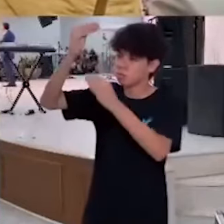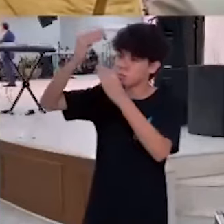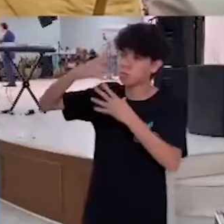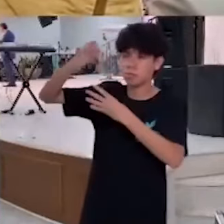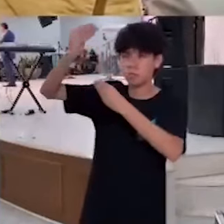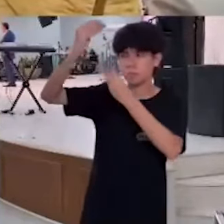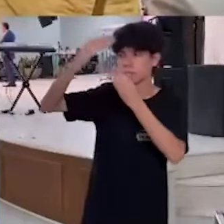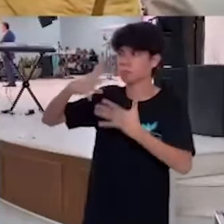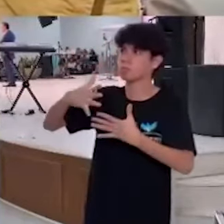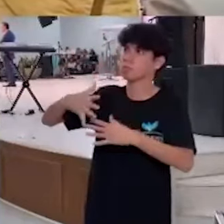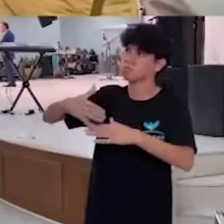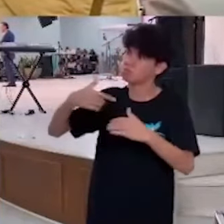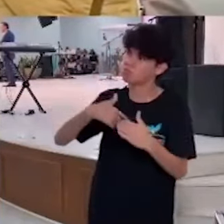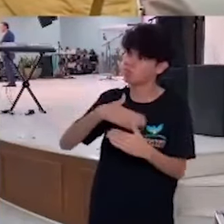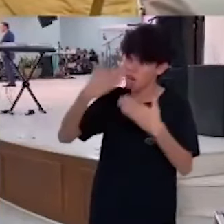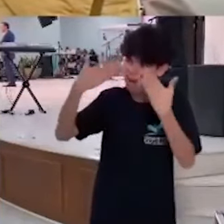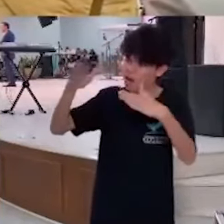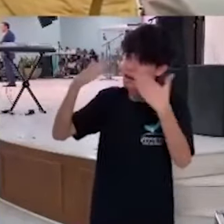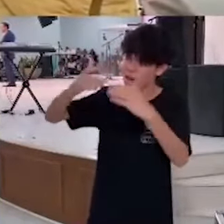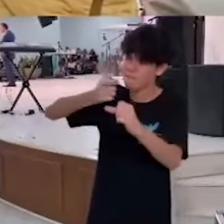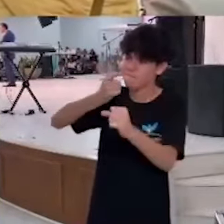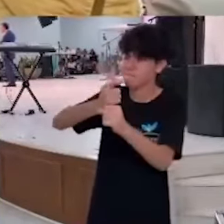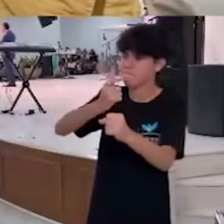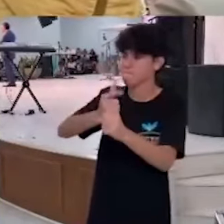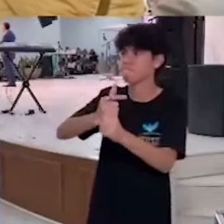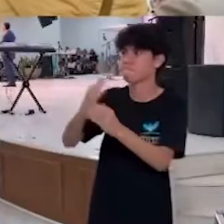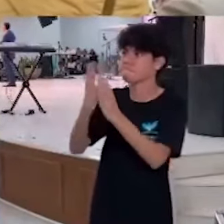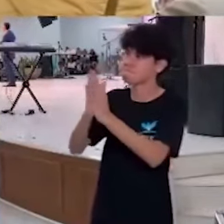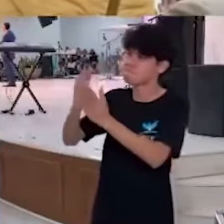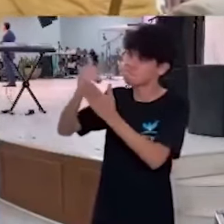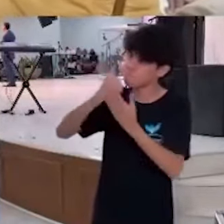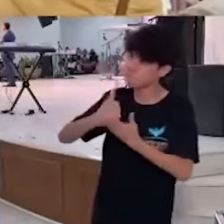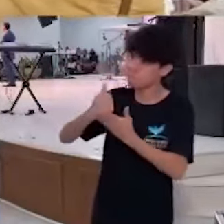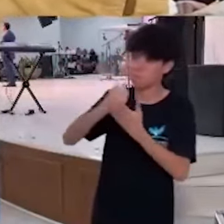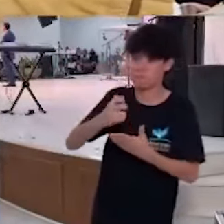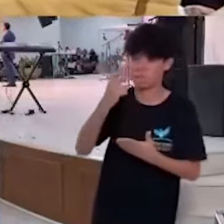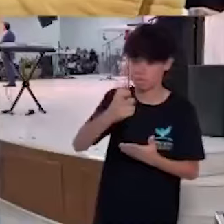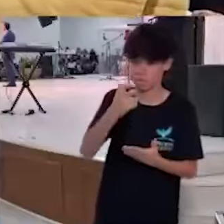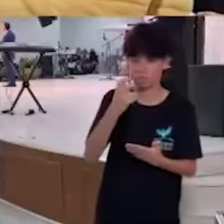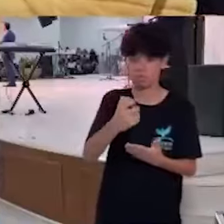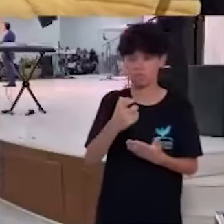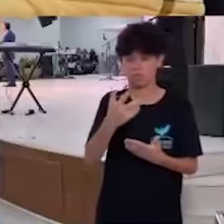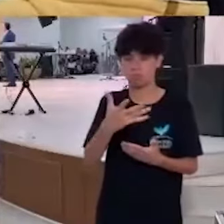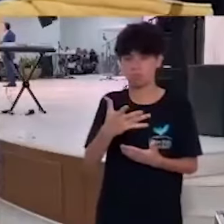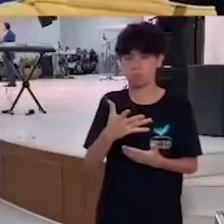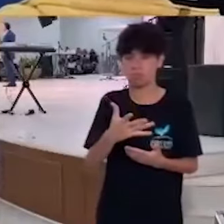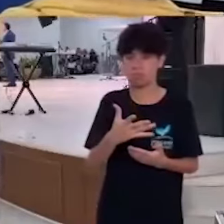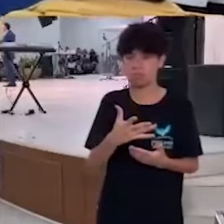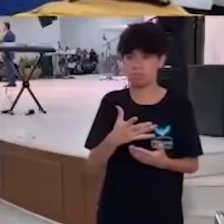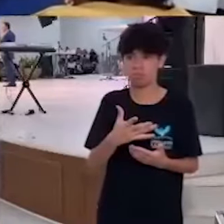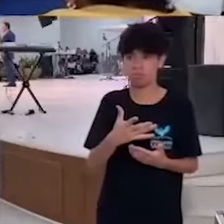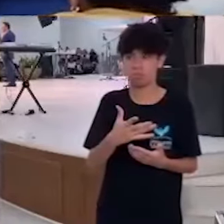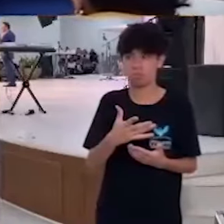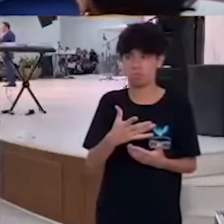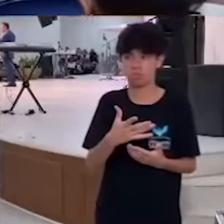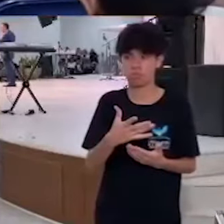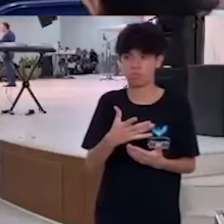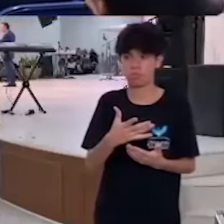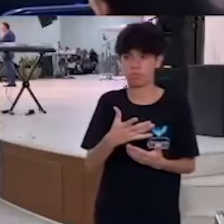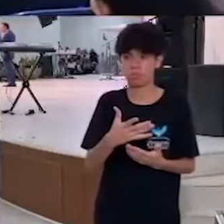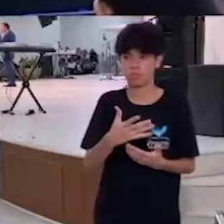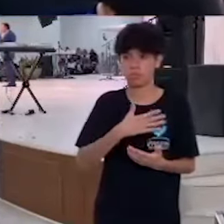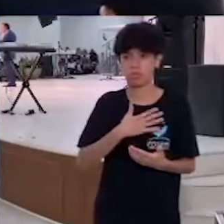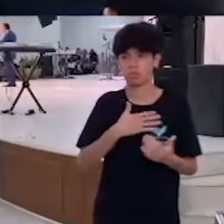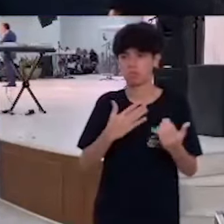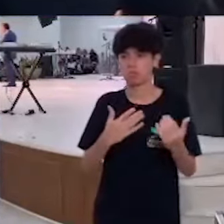dame entendimiento y dame tu poder. Eso es hacer un voto delante del Señor de pureza. Decirle como Job, Señor, yo también voy a hacer un pacto